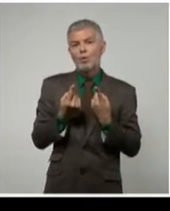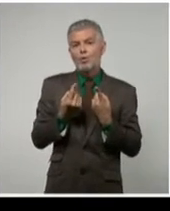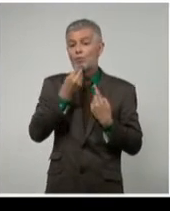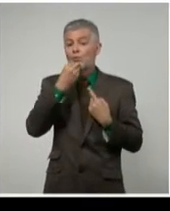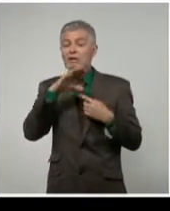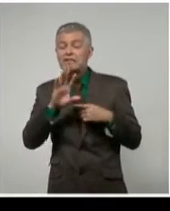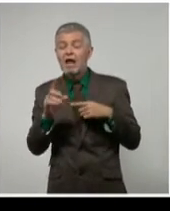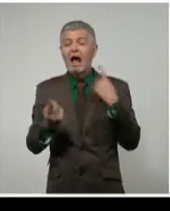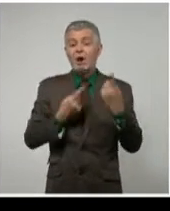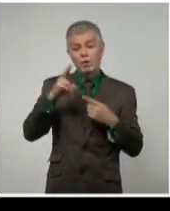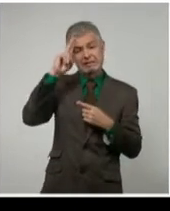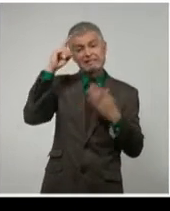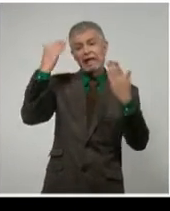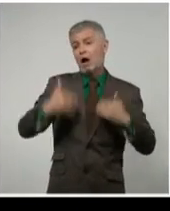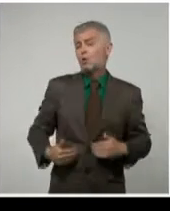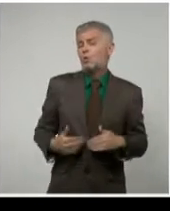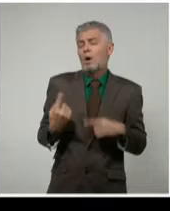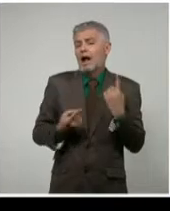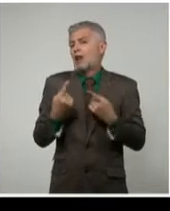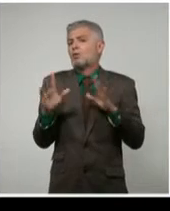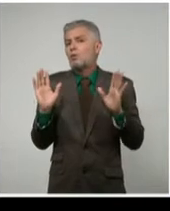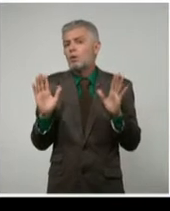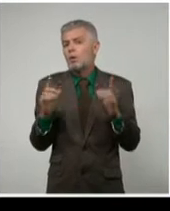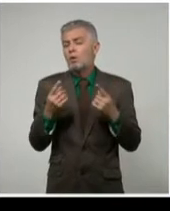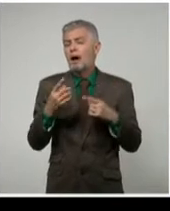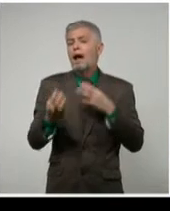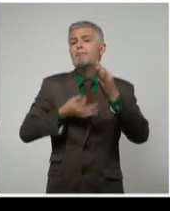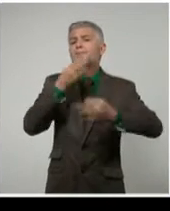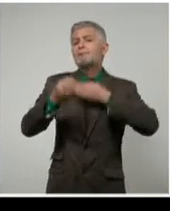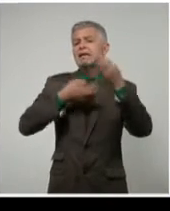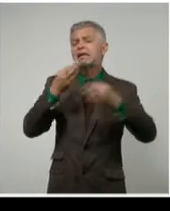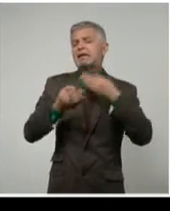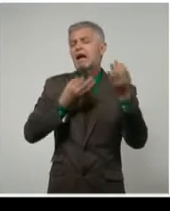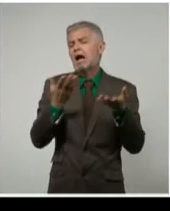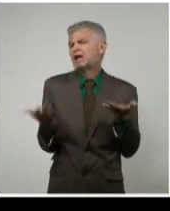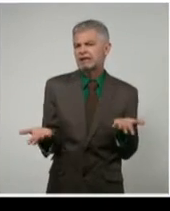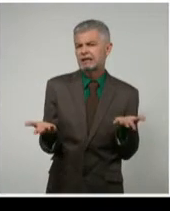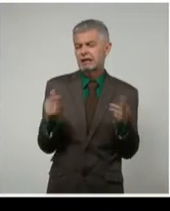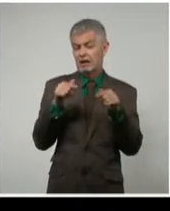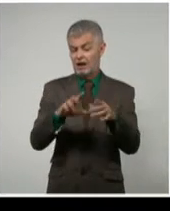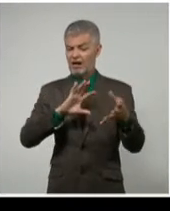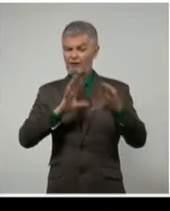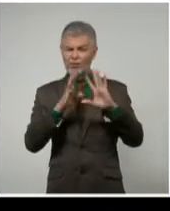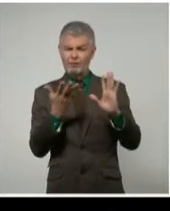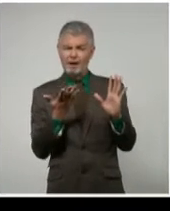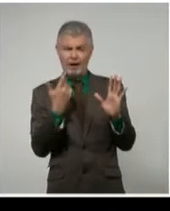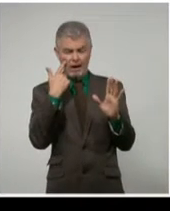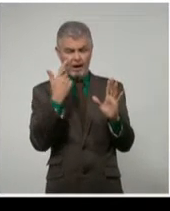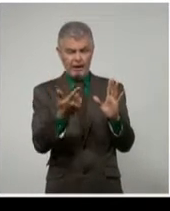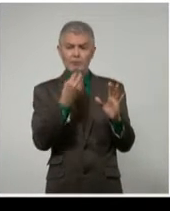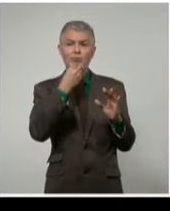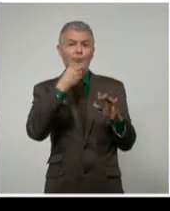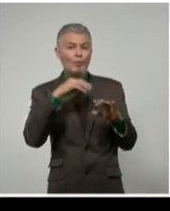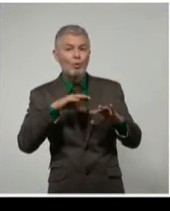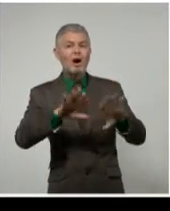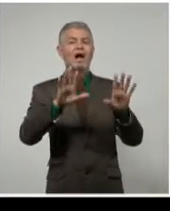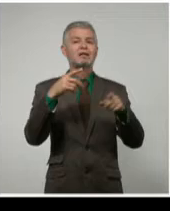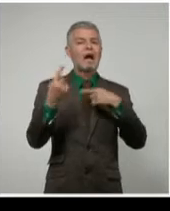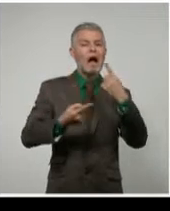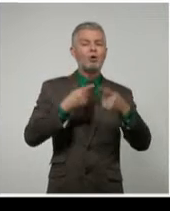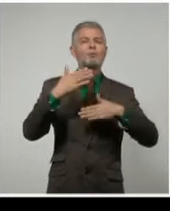probablemente algún problema de salud, y que una de las explicaciones que se manejó en este evento es de que pudo haber sido un